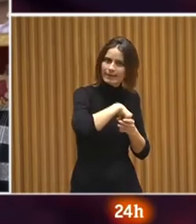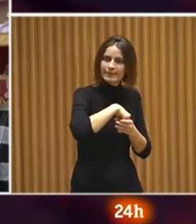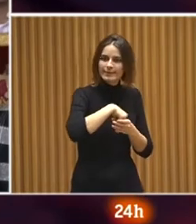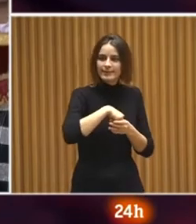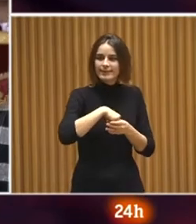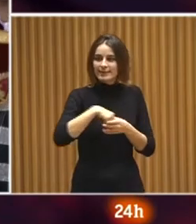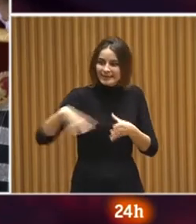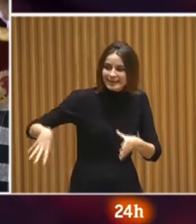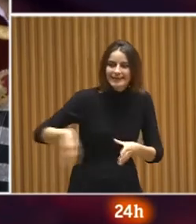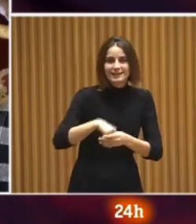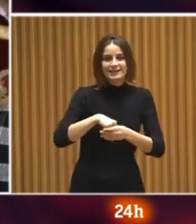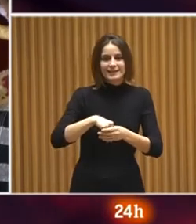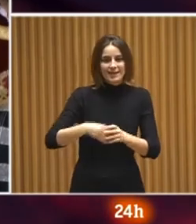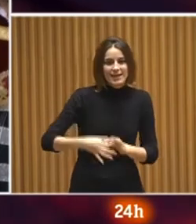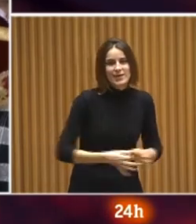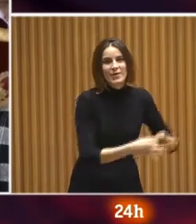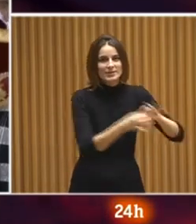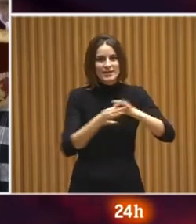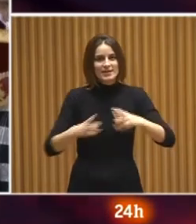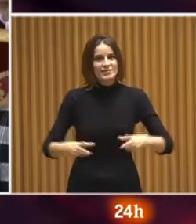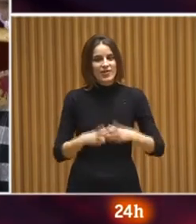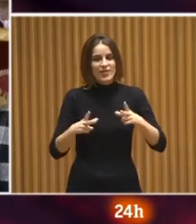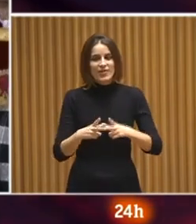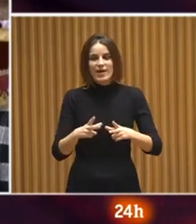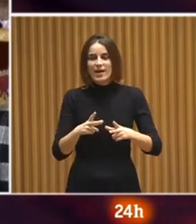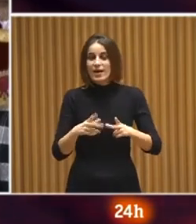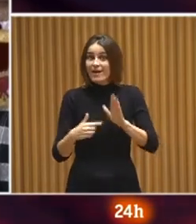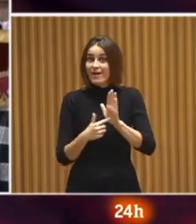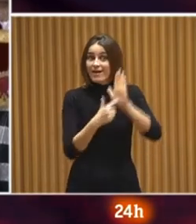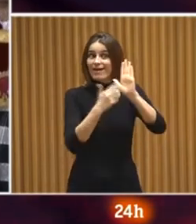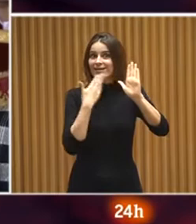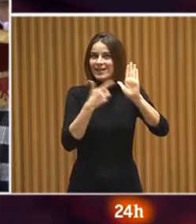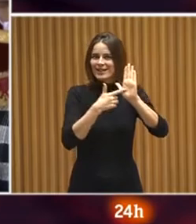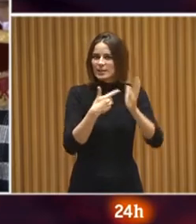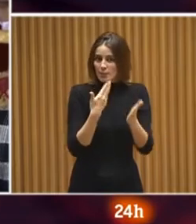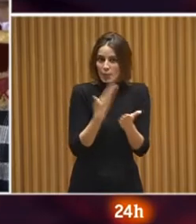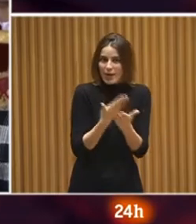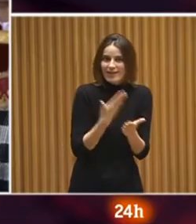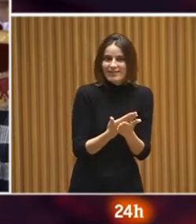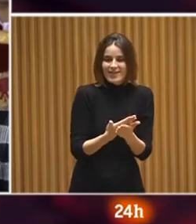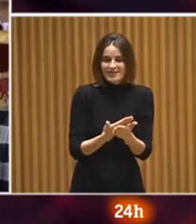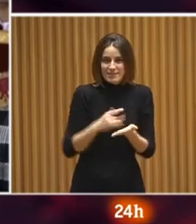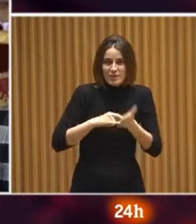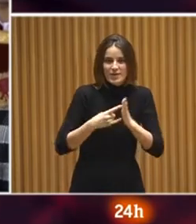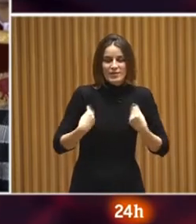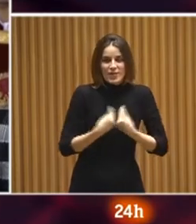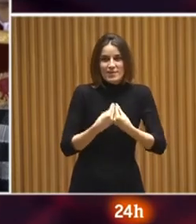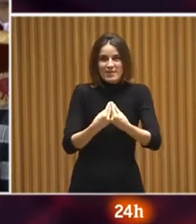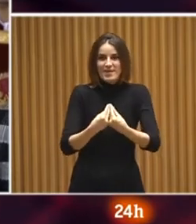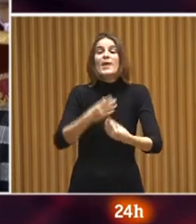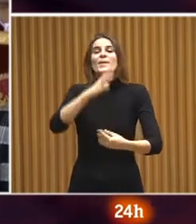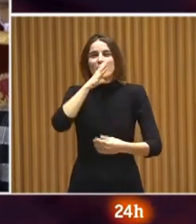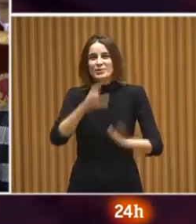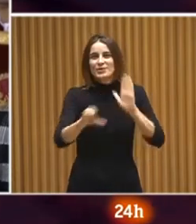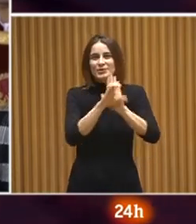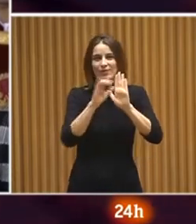sociedad en torno a unas garantías y a un proyecto de convivencia es lo que da sentido a una Constitución. No